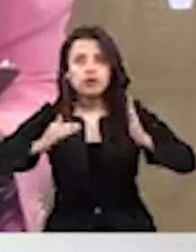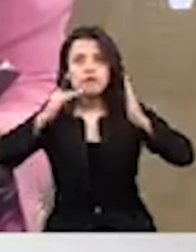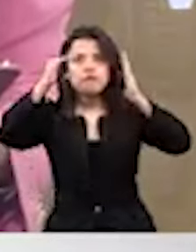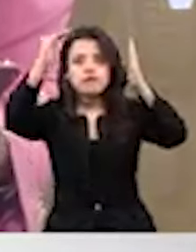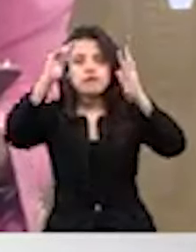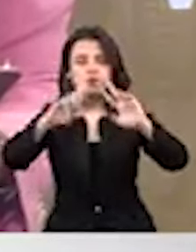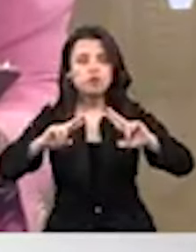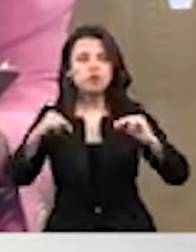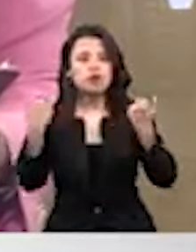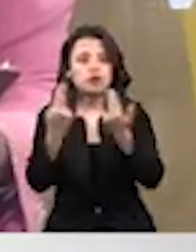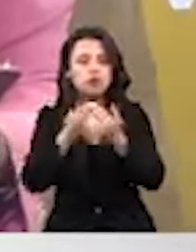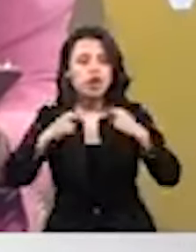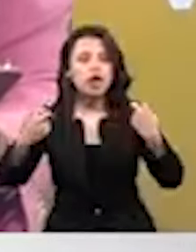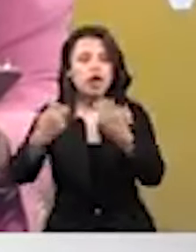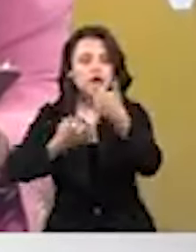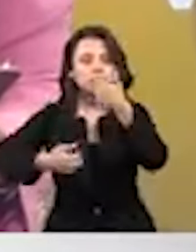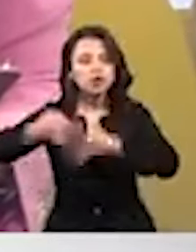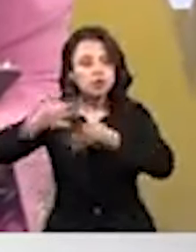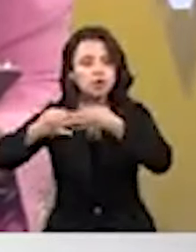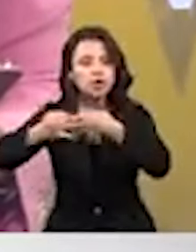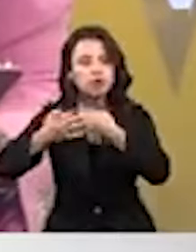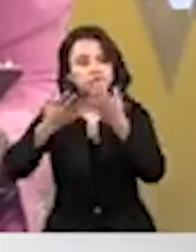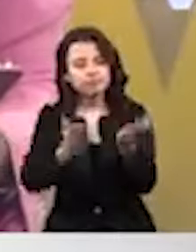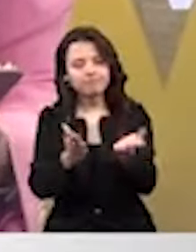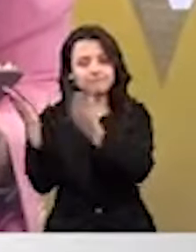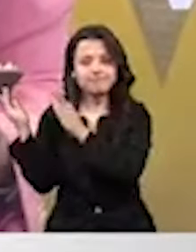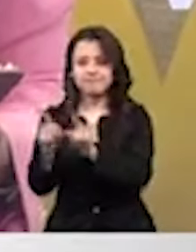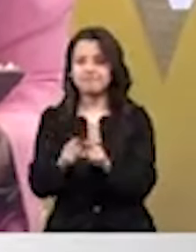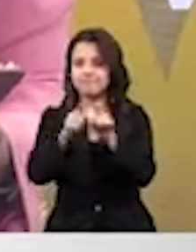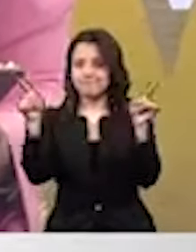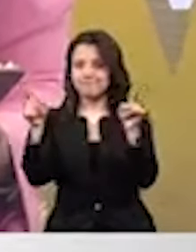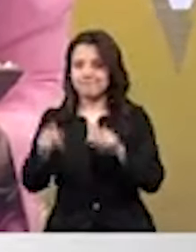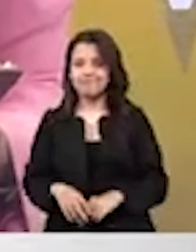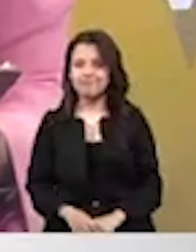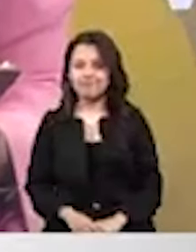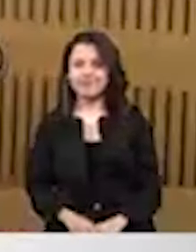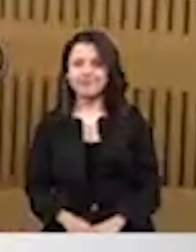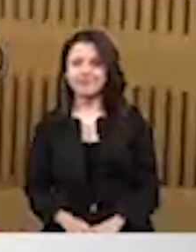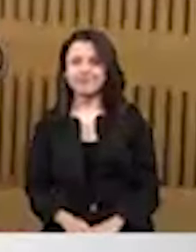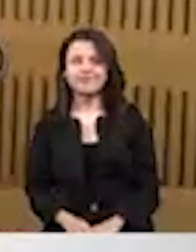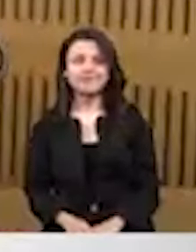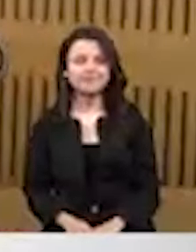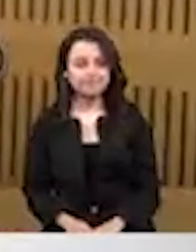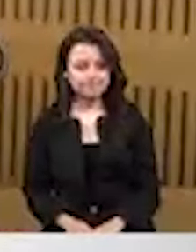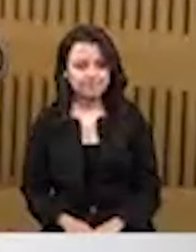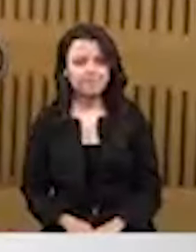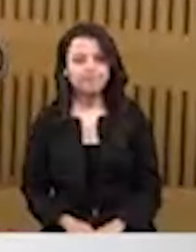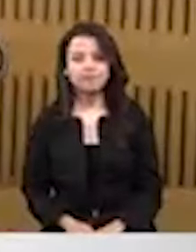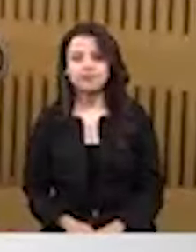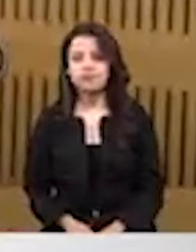con la investigación del Consejo Nacional Electoral. Aquí está el informe de Paula Bolívar. En todo tipo de